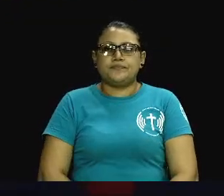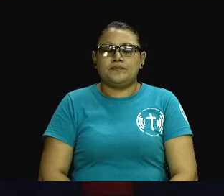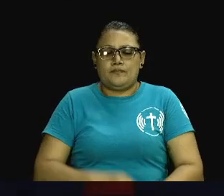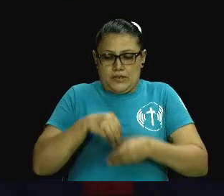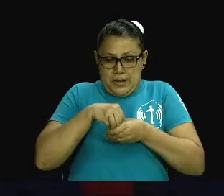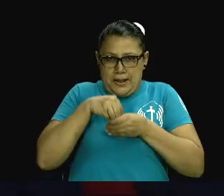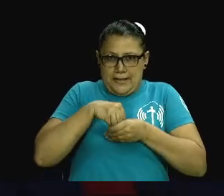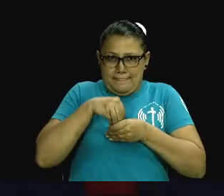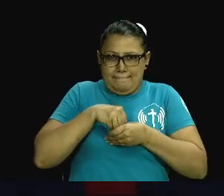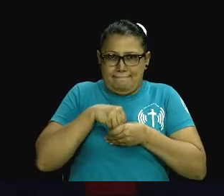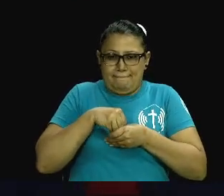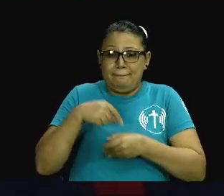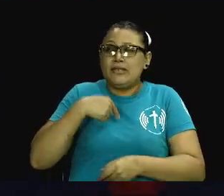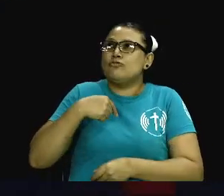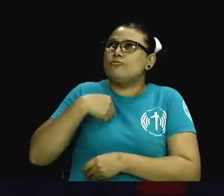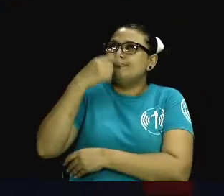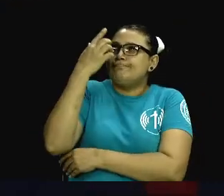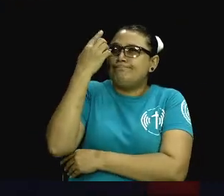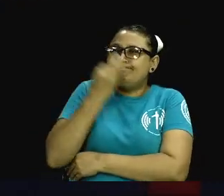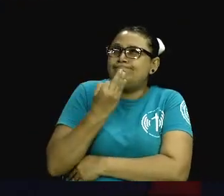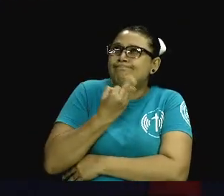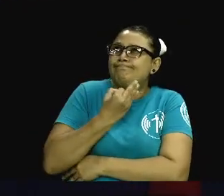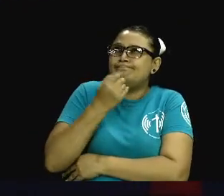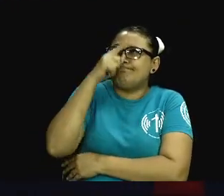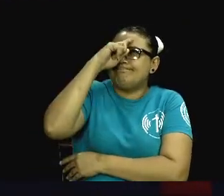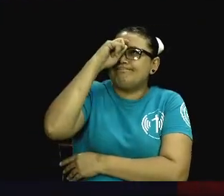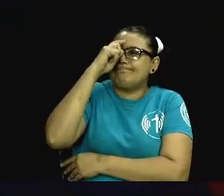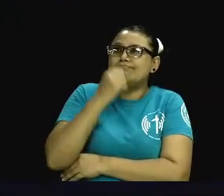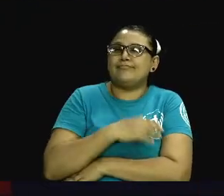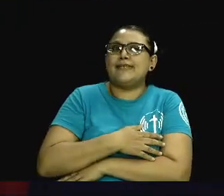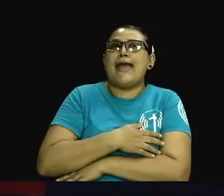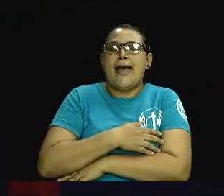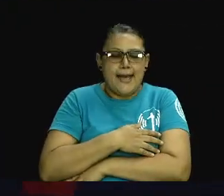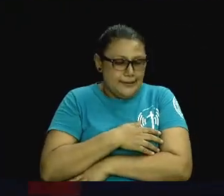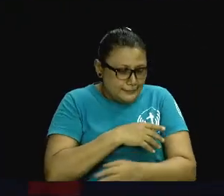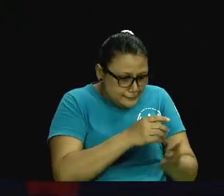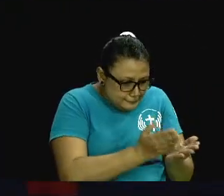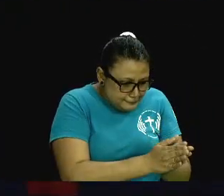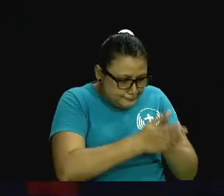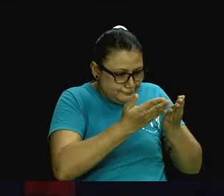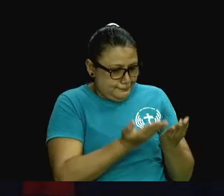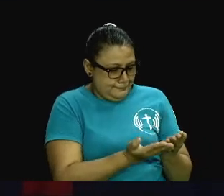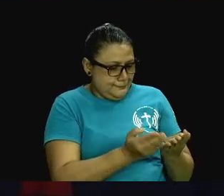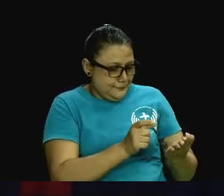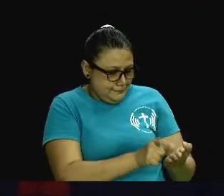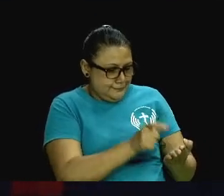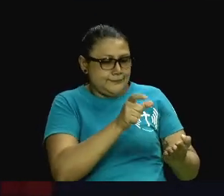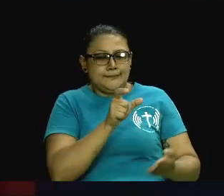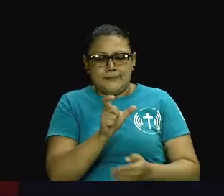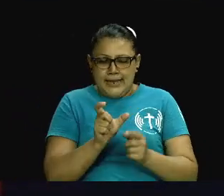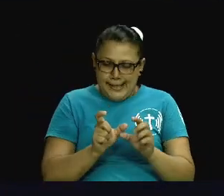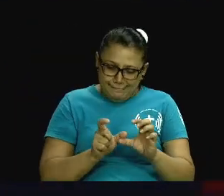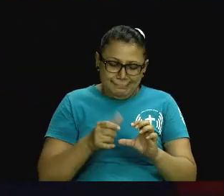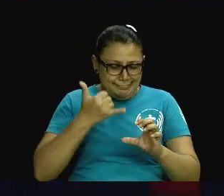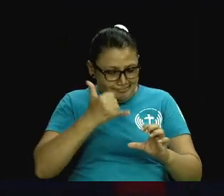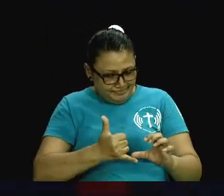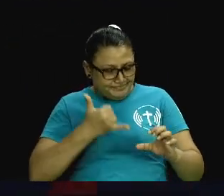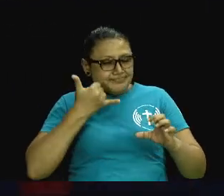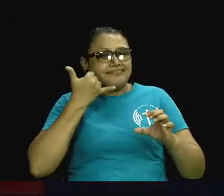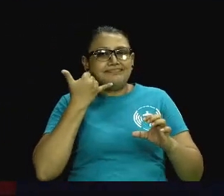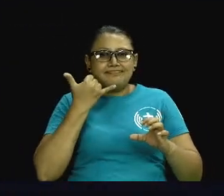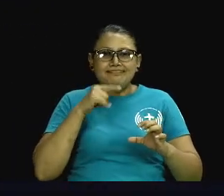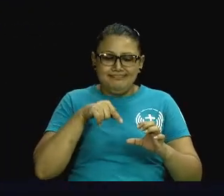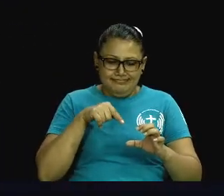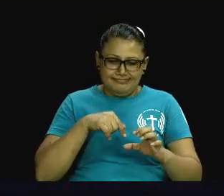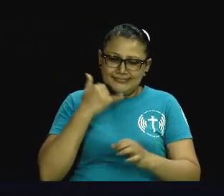y decimos yo necesito otro y ahí ve en la tarjetita y la tarjetita ahí está y nadie la toma no te tomas el tiempo